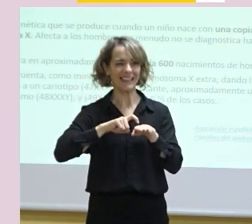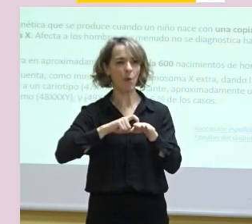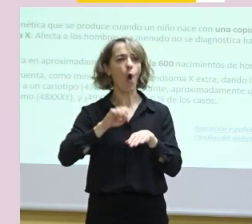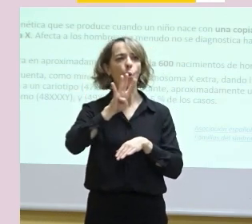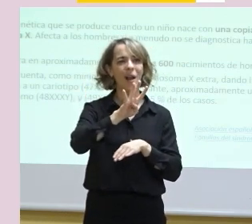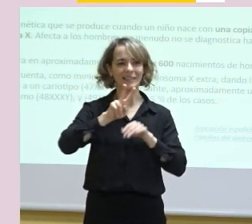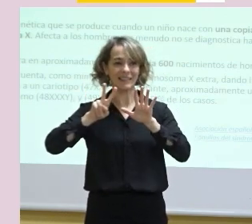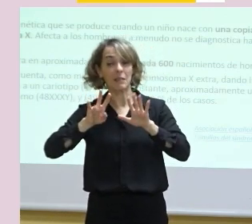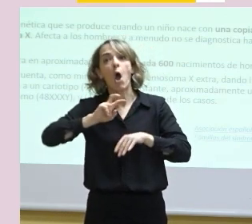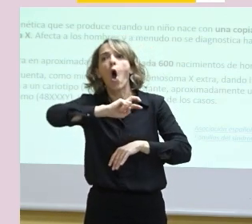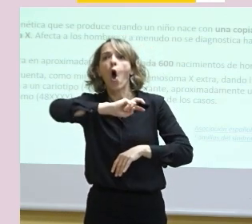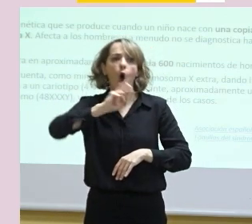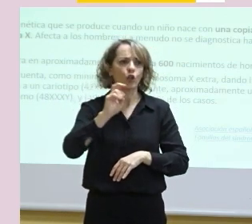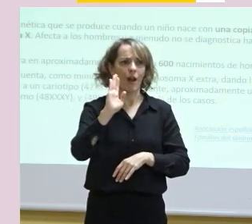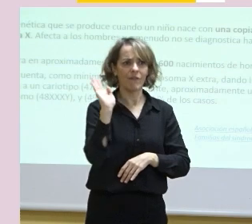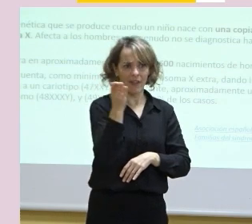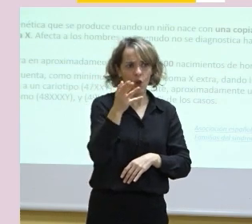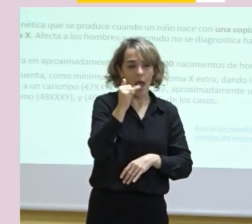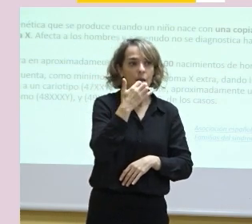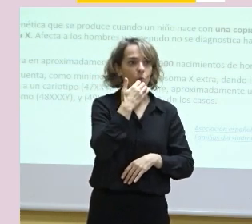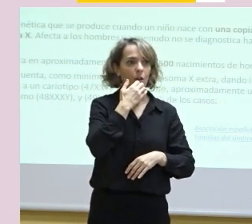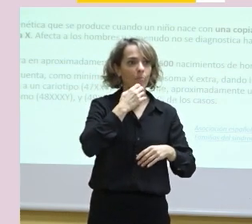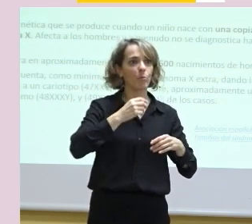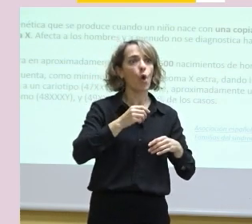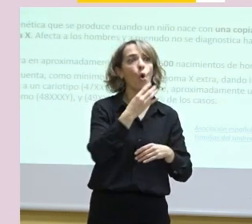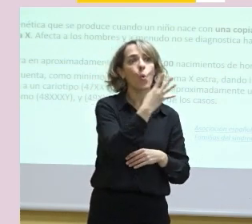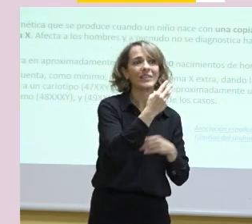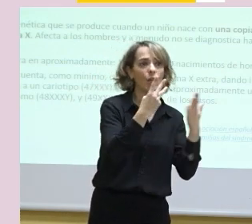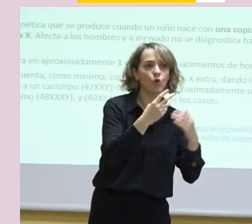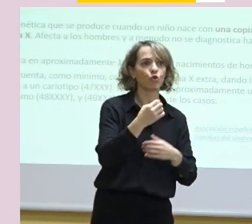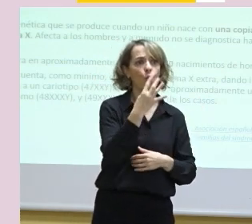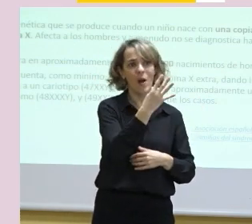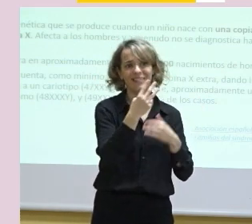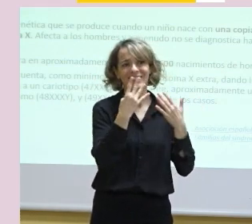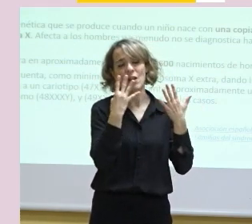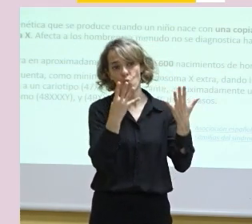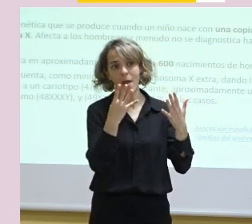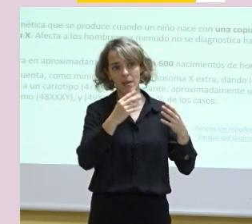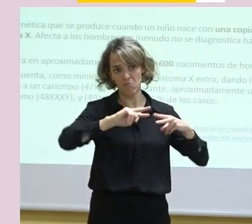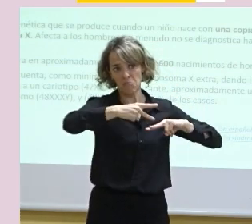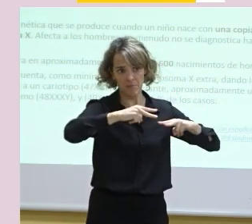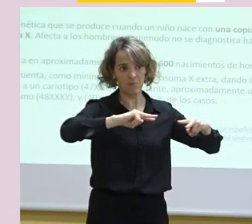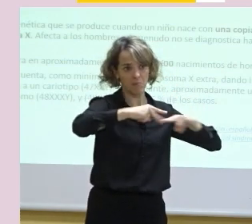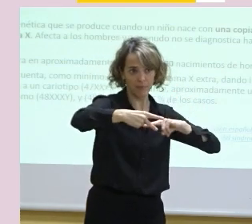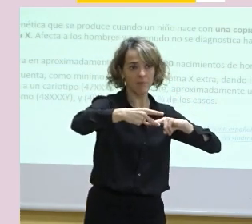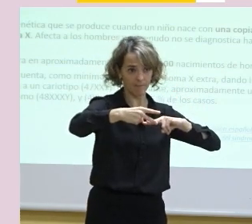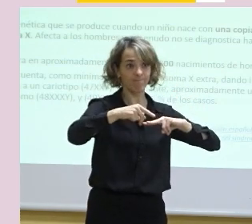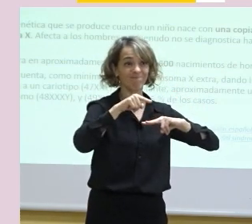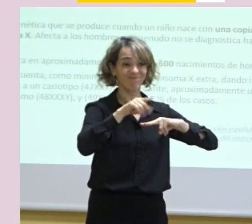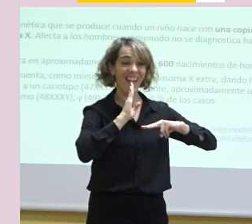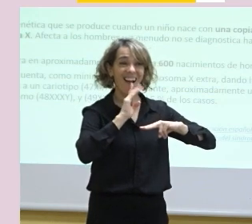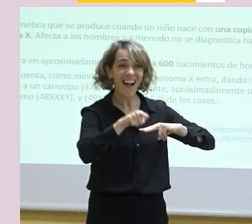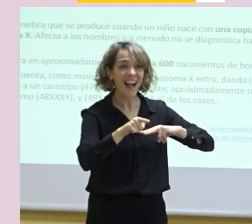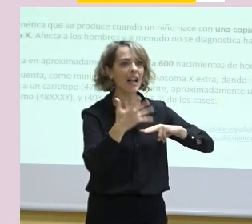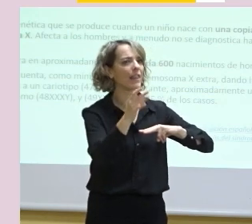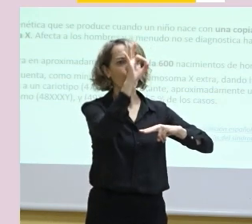otras alteraciones como son el cariotipo 48 y 49. Este último solo ocurre en el 5% de los